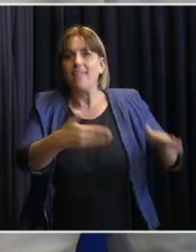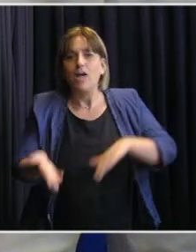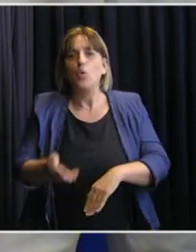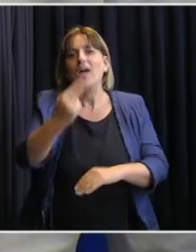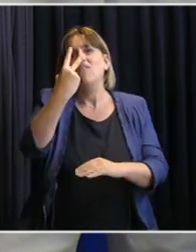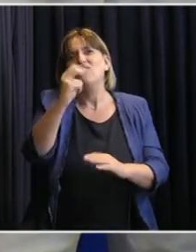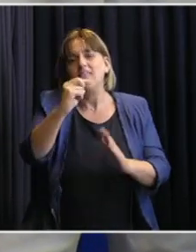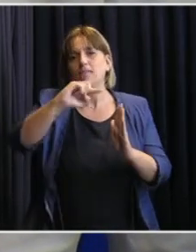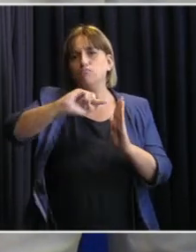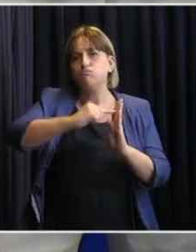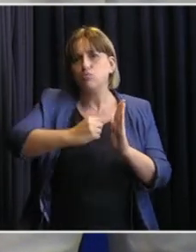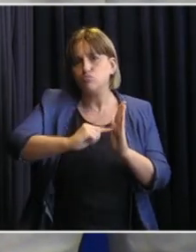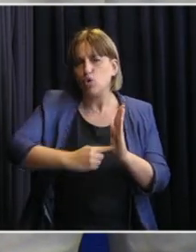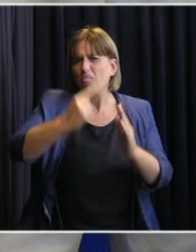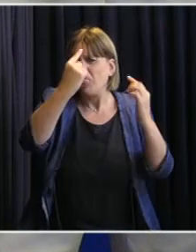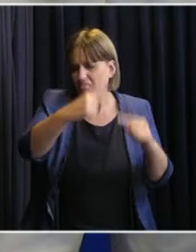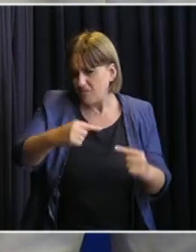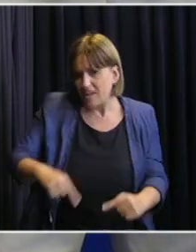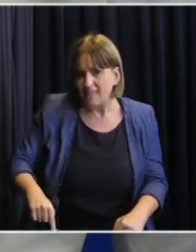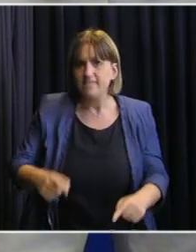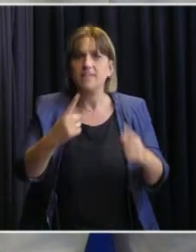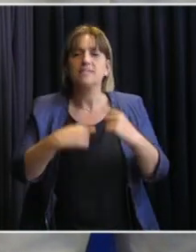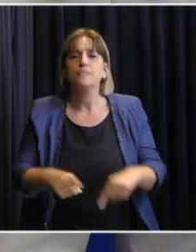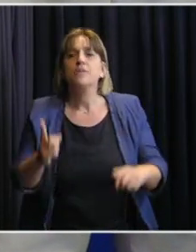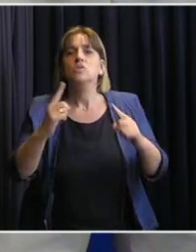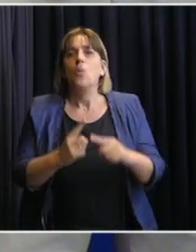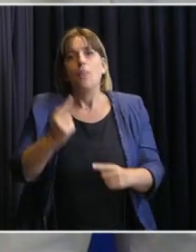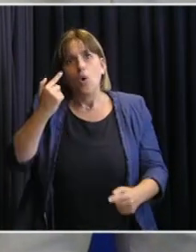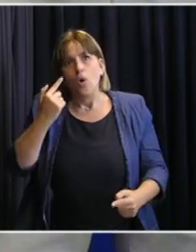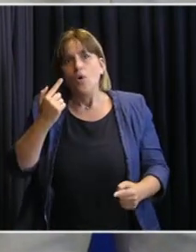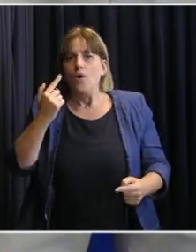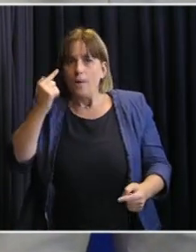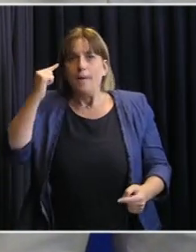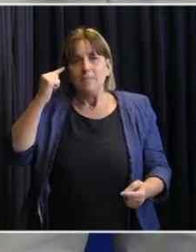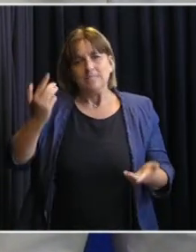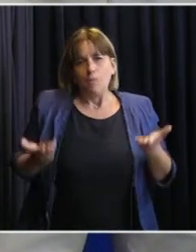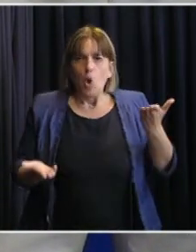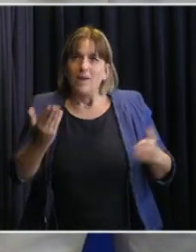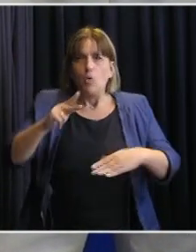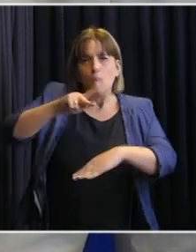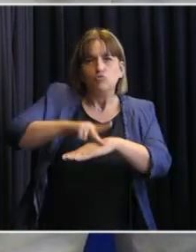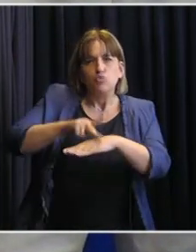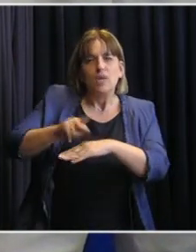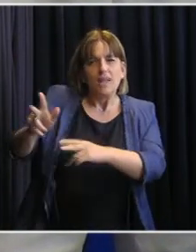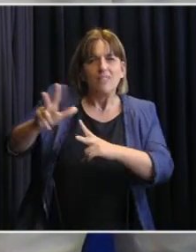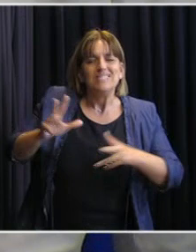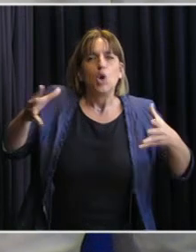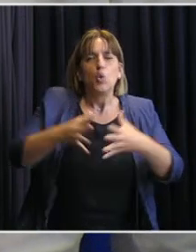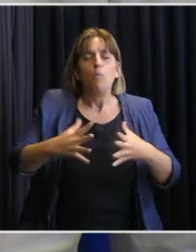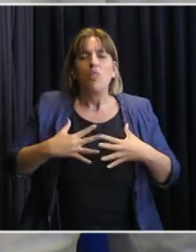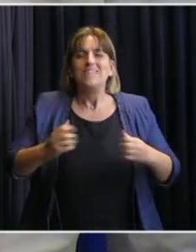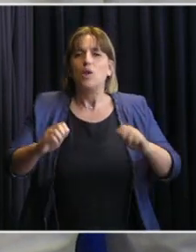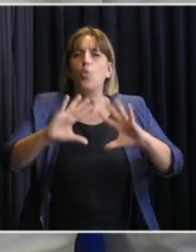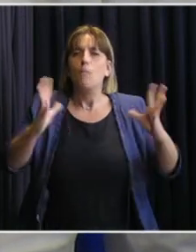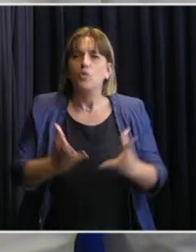medidas en distintos ámbitos. Cuando comparamos con lo sugerido por la Organización Mundial de la Salud y